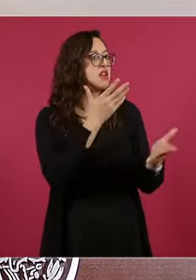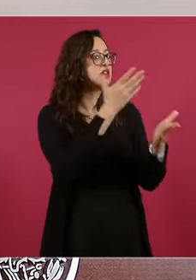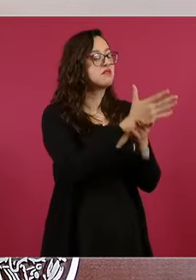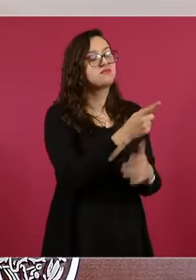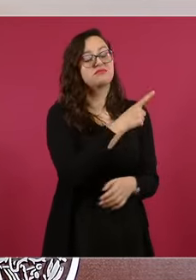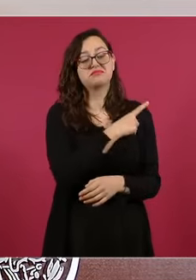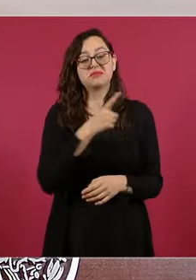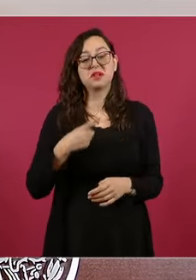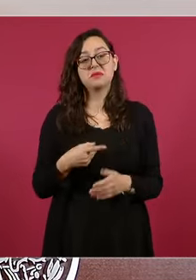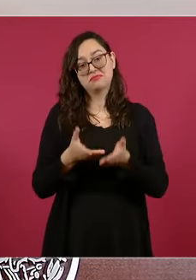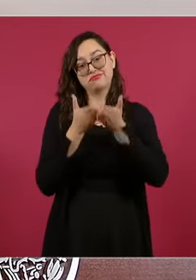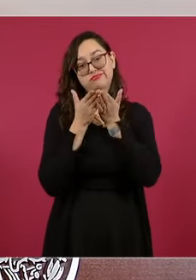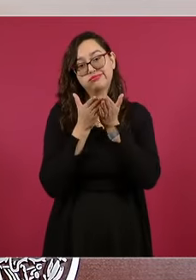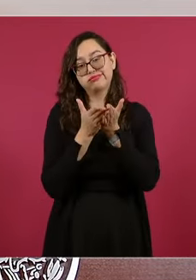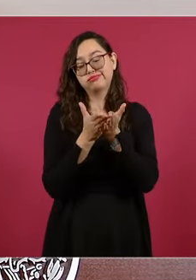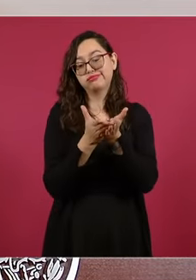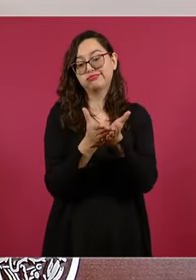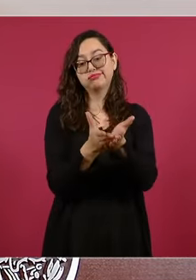se le llamaba.